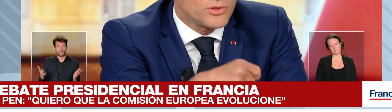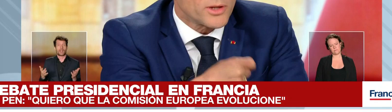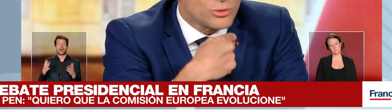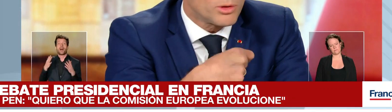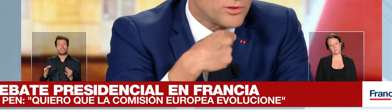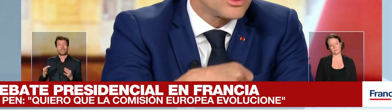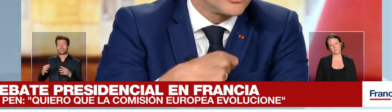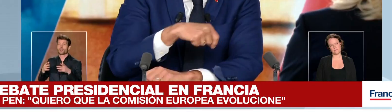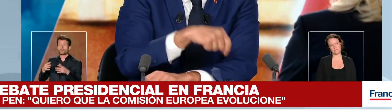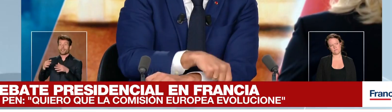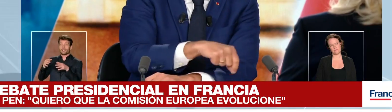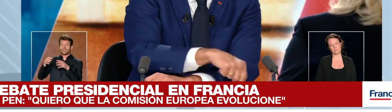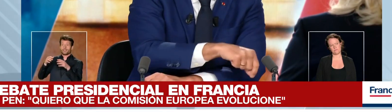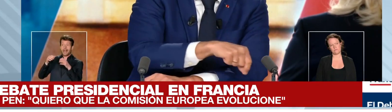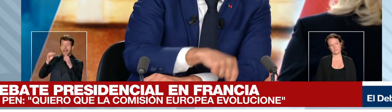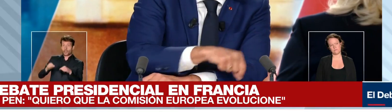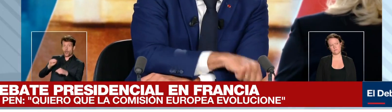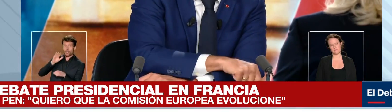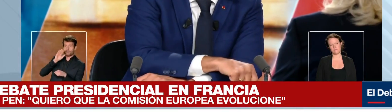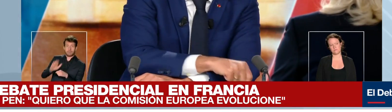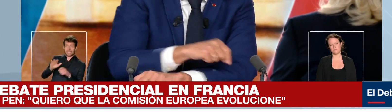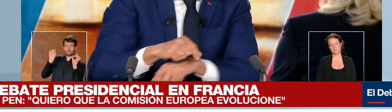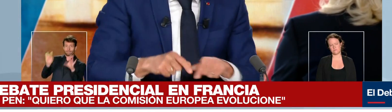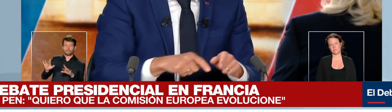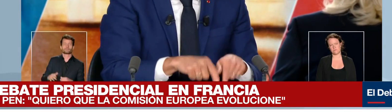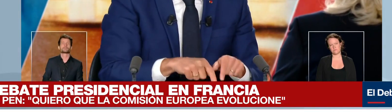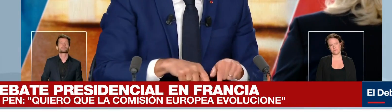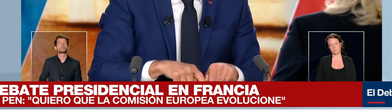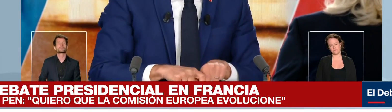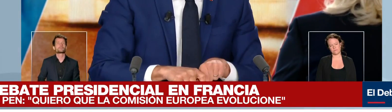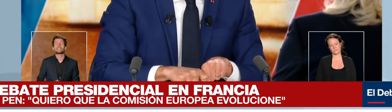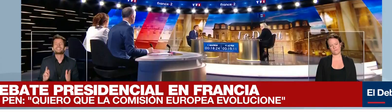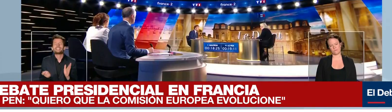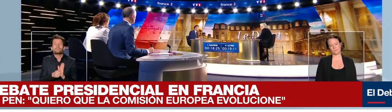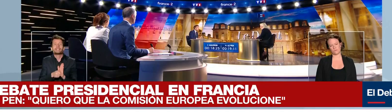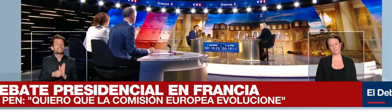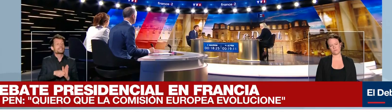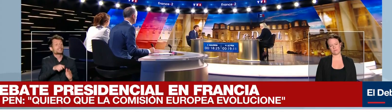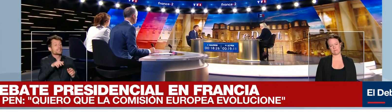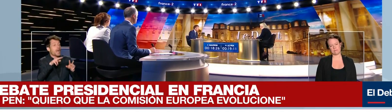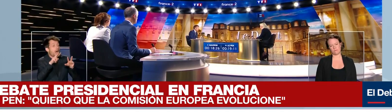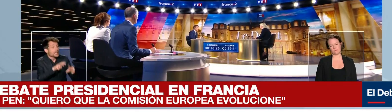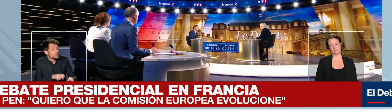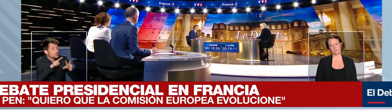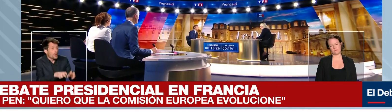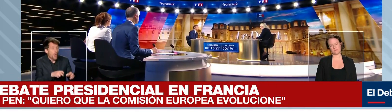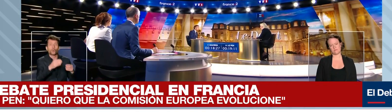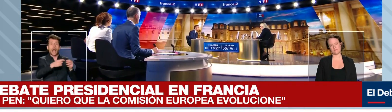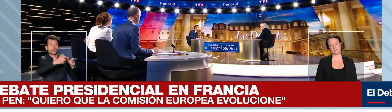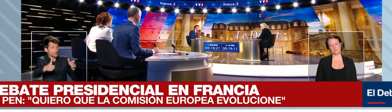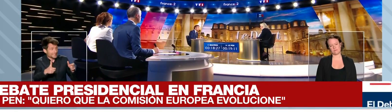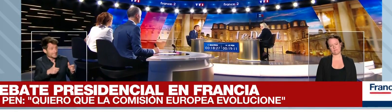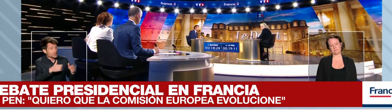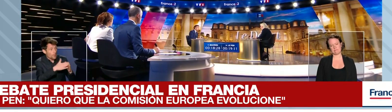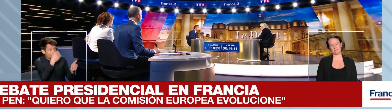Mercosur. Se opuso al Mercosur porque justamente yo puse una cláusula que cuando nosotros le pedimos a nuestros agricultores algunas